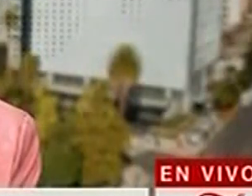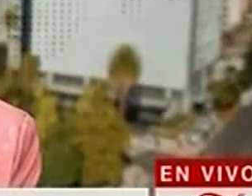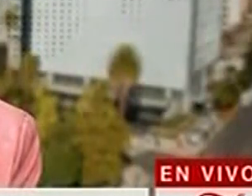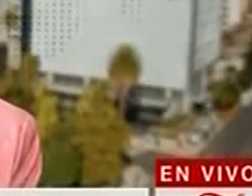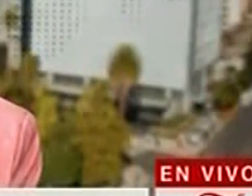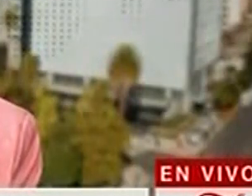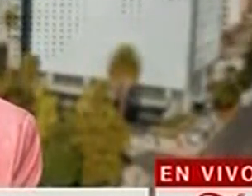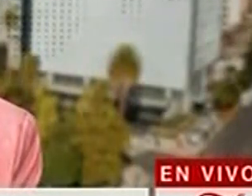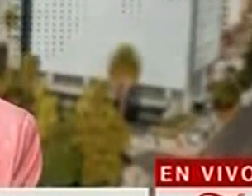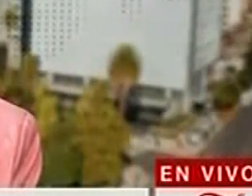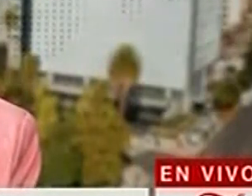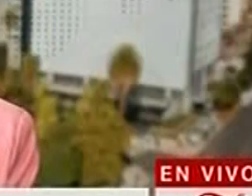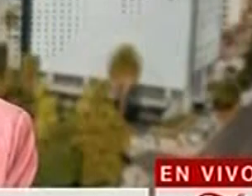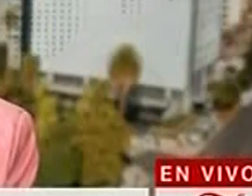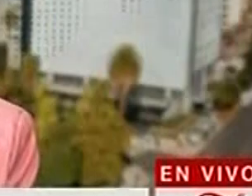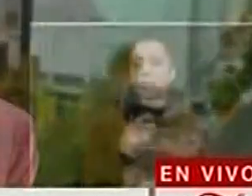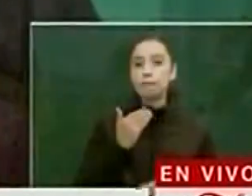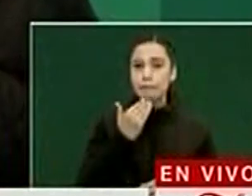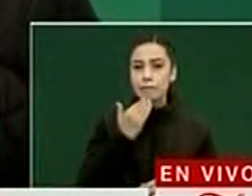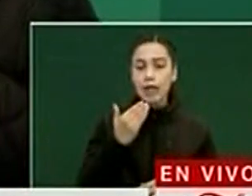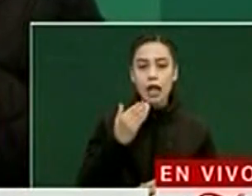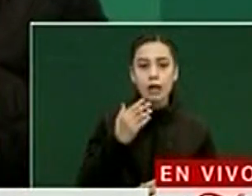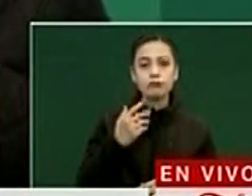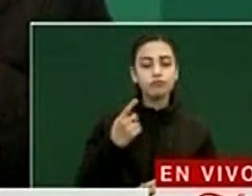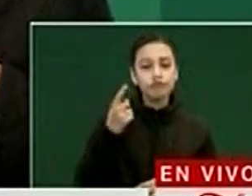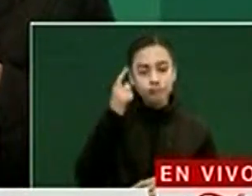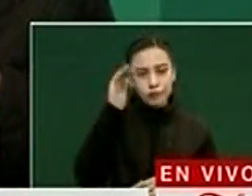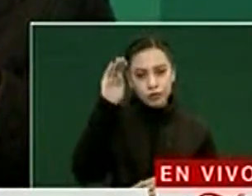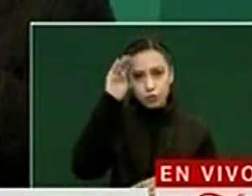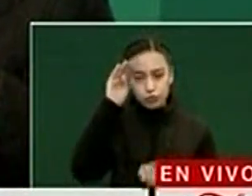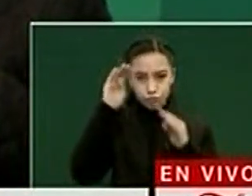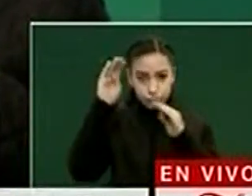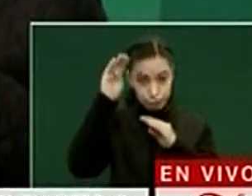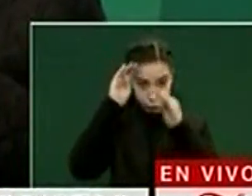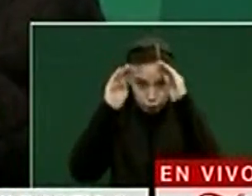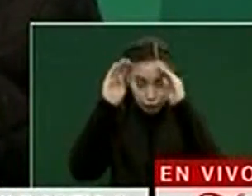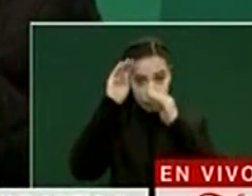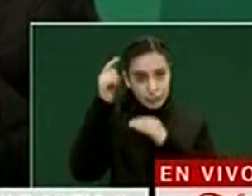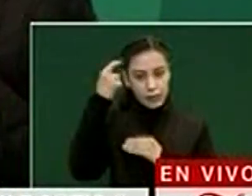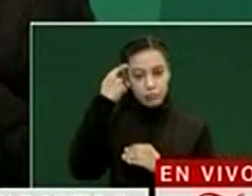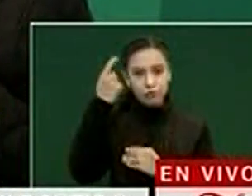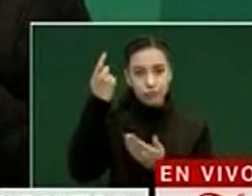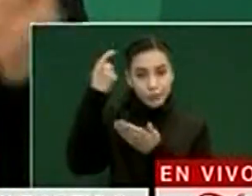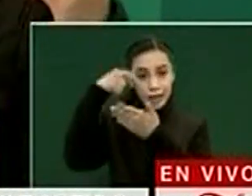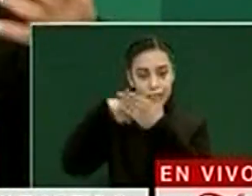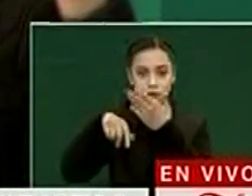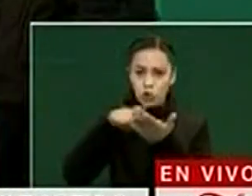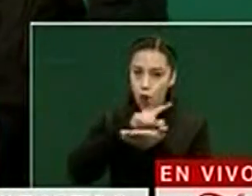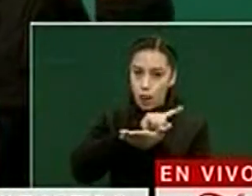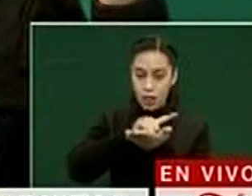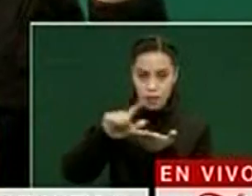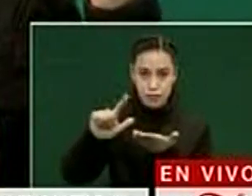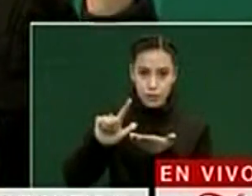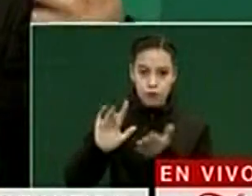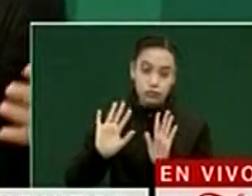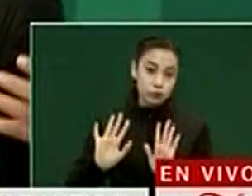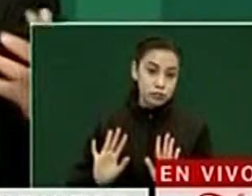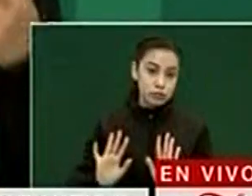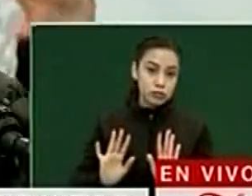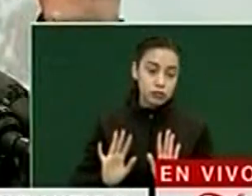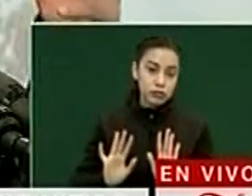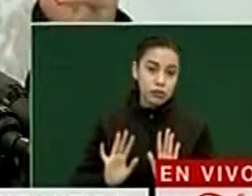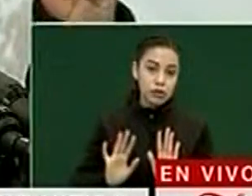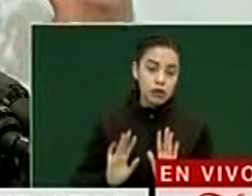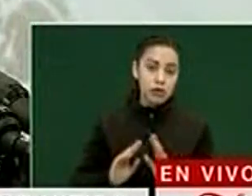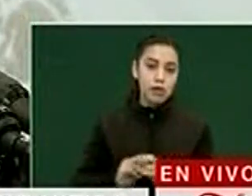que fue llevada a redes sociales por el propio gobierno federal, sin considerar que al hacerlo se podría violentar leyes de